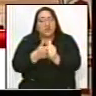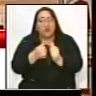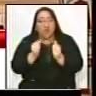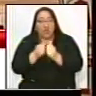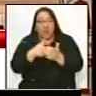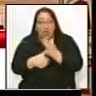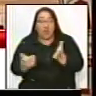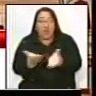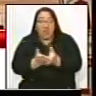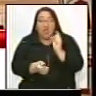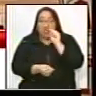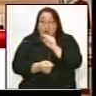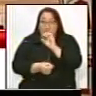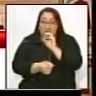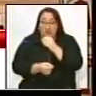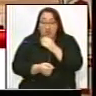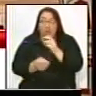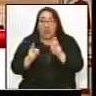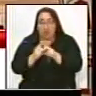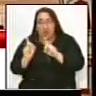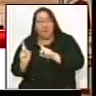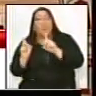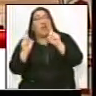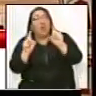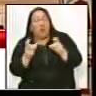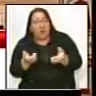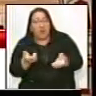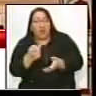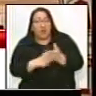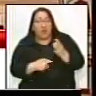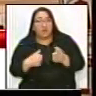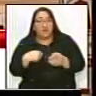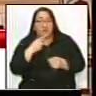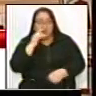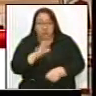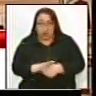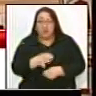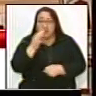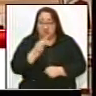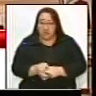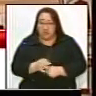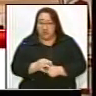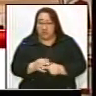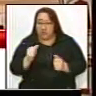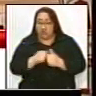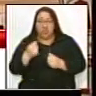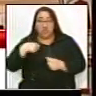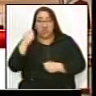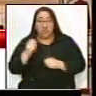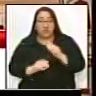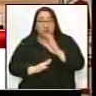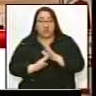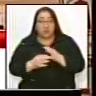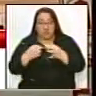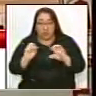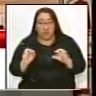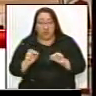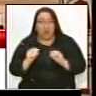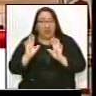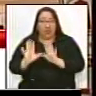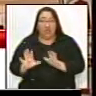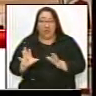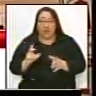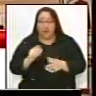documento y usted le diga también que se ha comprometido en eso, en la subasta pública, que se detenga la subasta pública